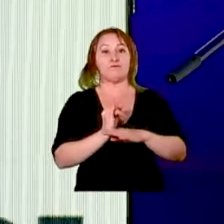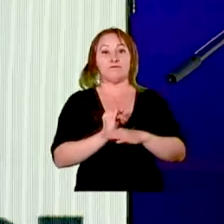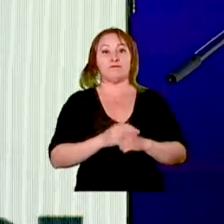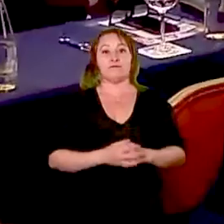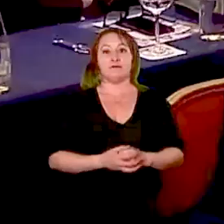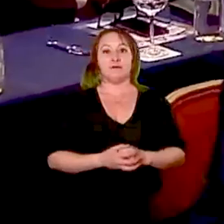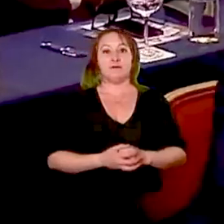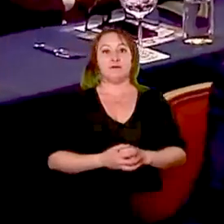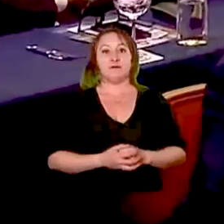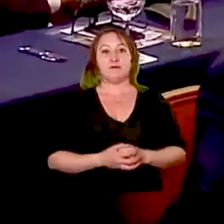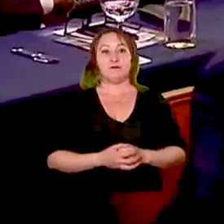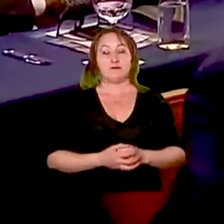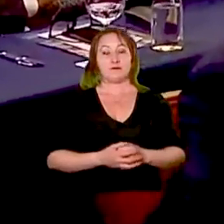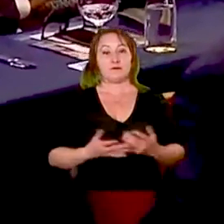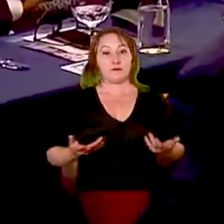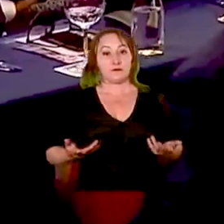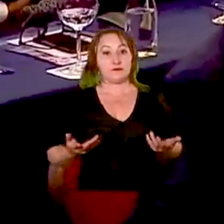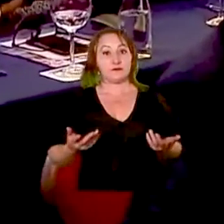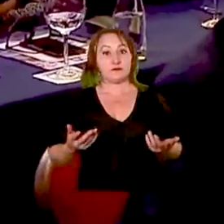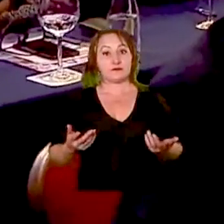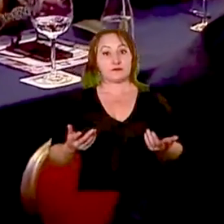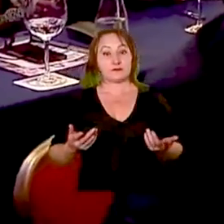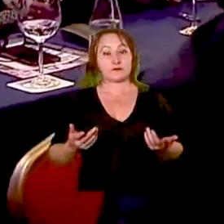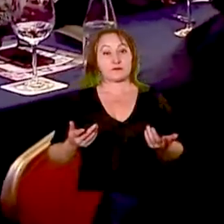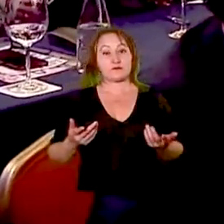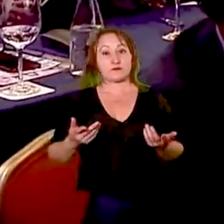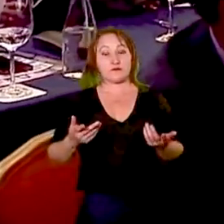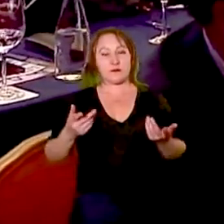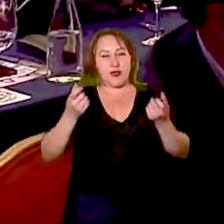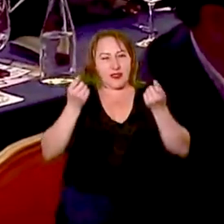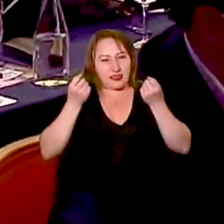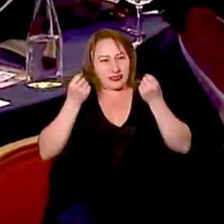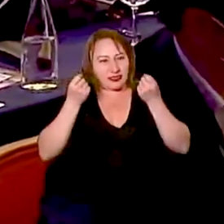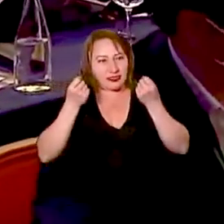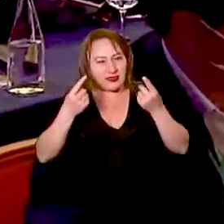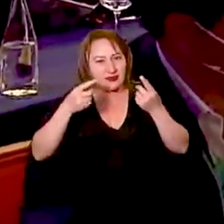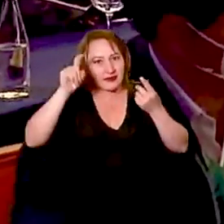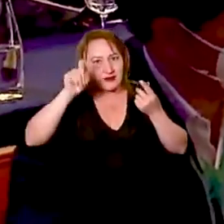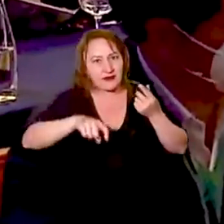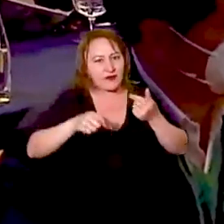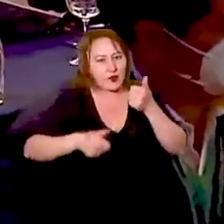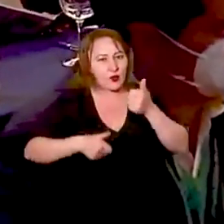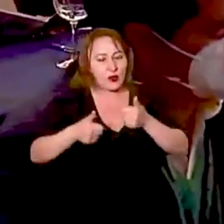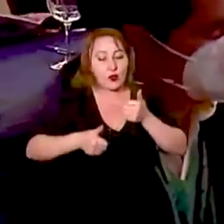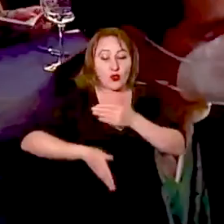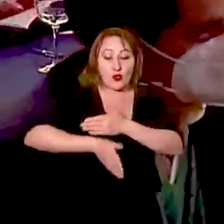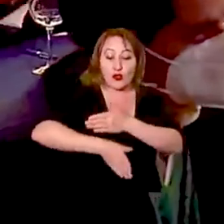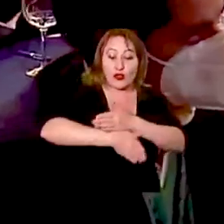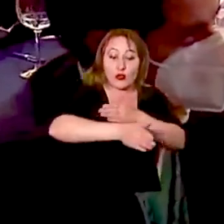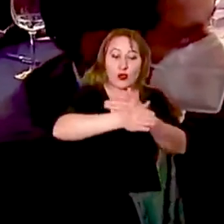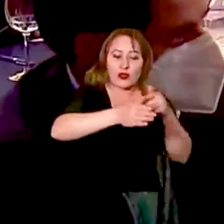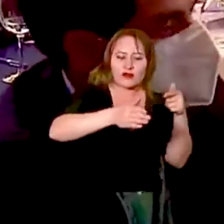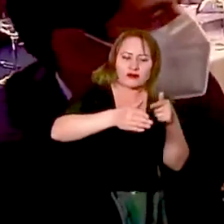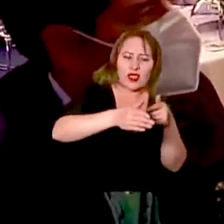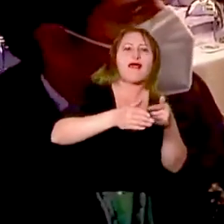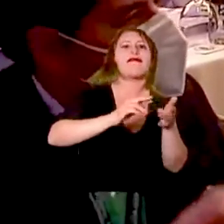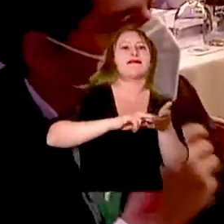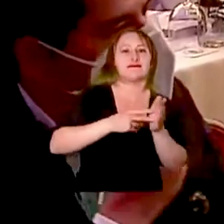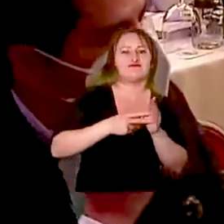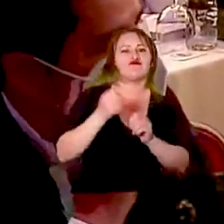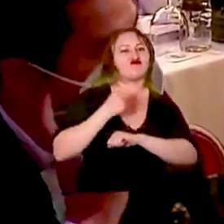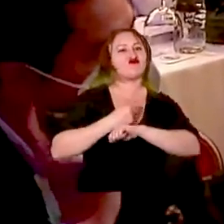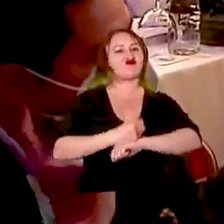institucional, sin ningún reparo en entender que la continuidad es la base de la eficiencia y